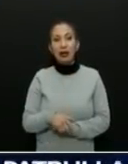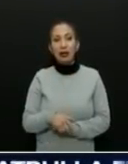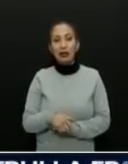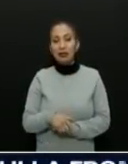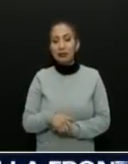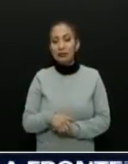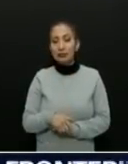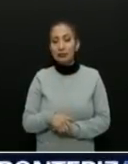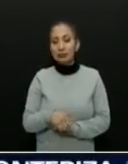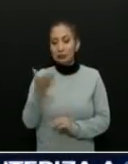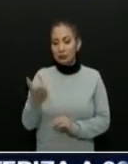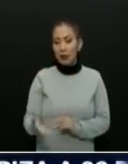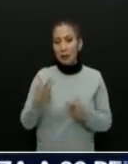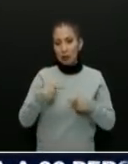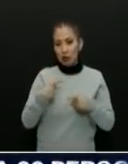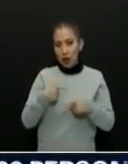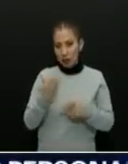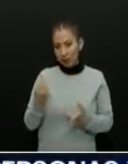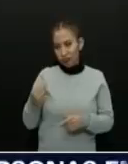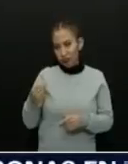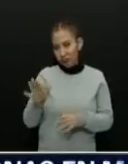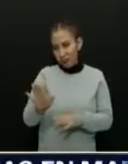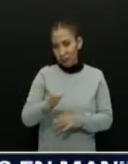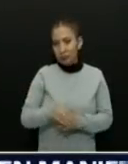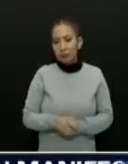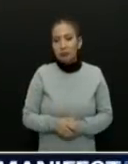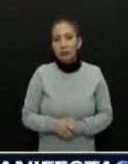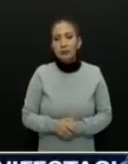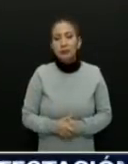un ciudadano, una persona,